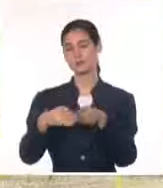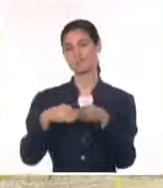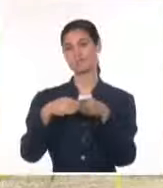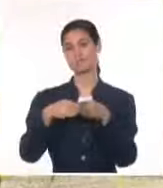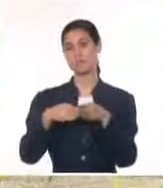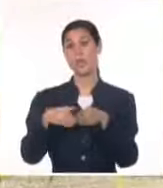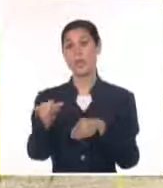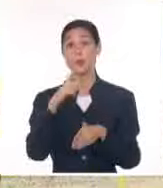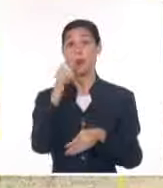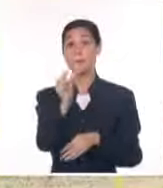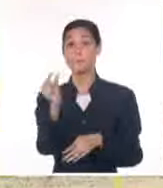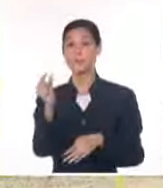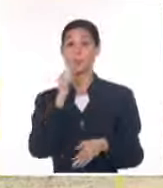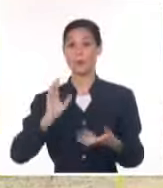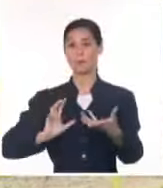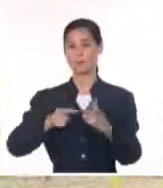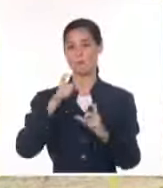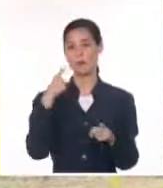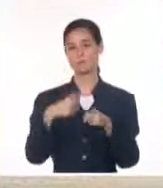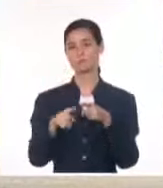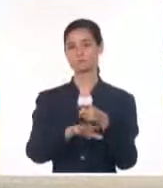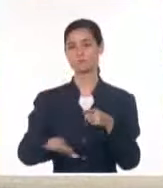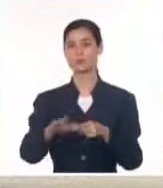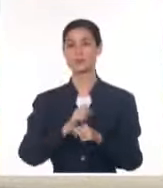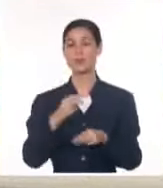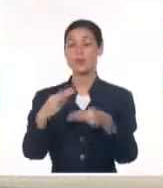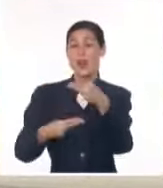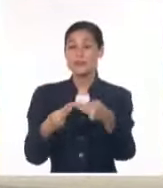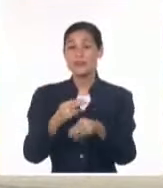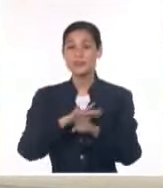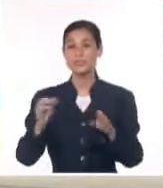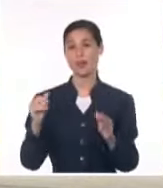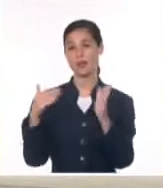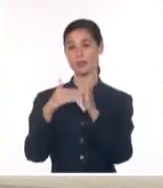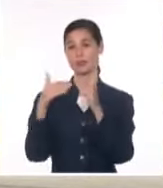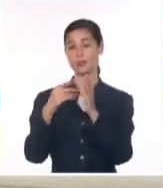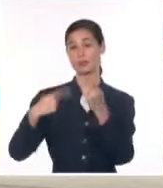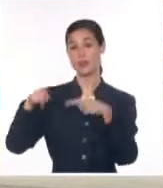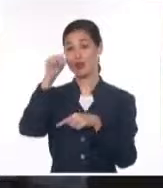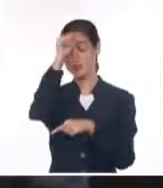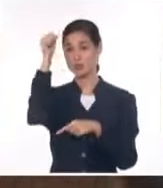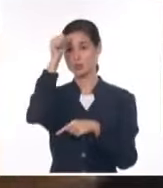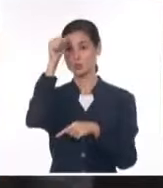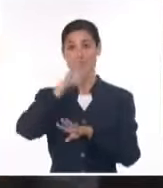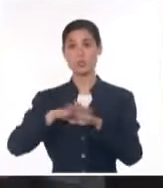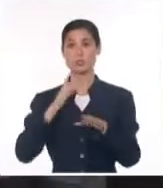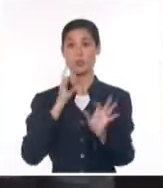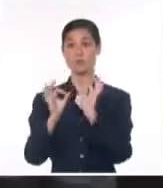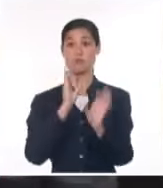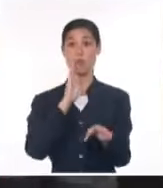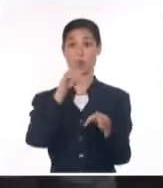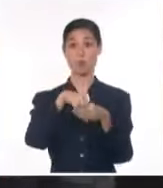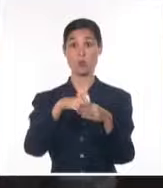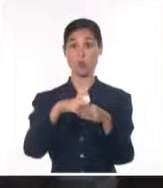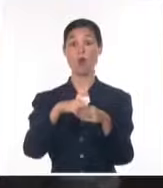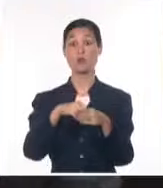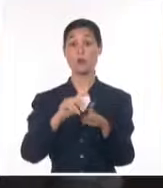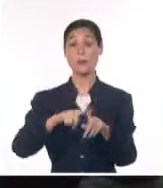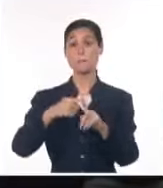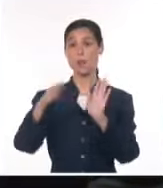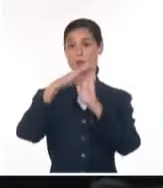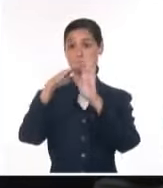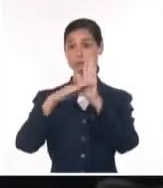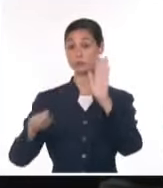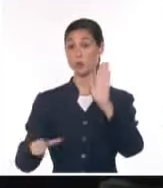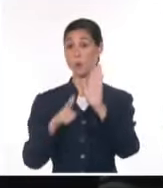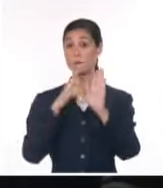granmenses. No fueron pocos los que por precaución durante la tarde-noche del domingo permanecieron en lugares seguros, de acuerdo a las indicaciones